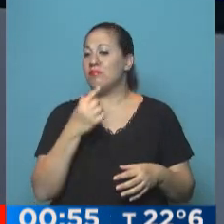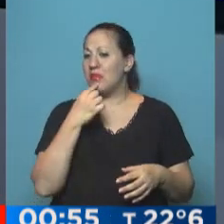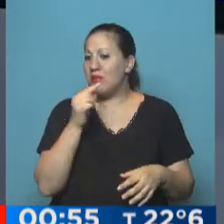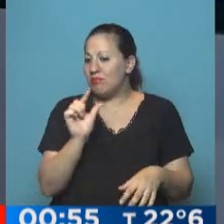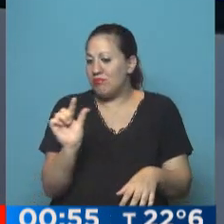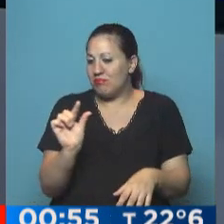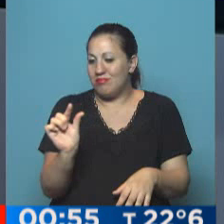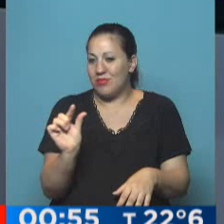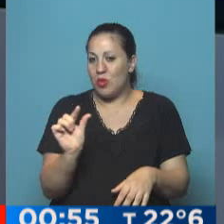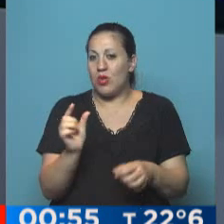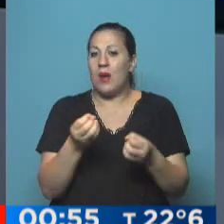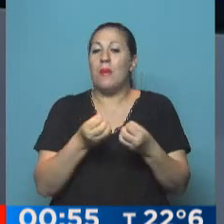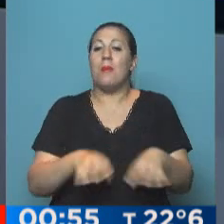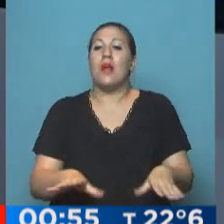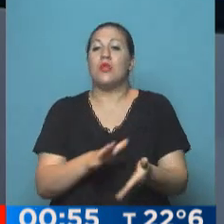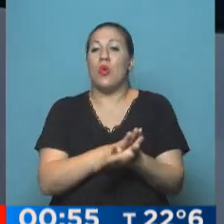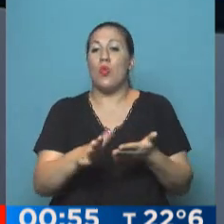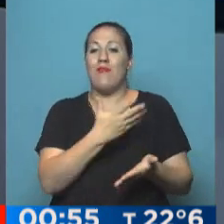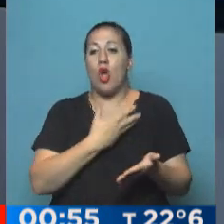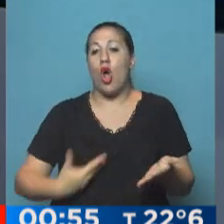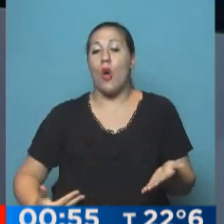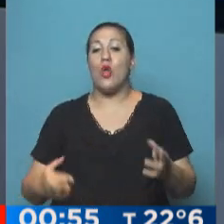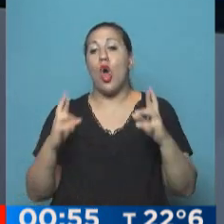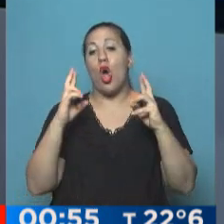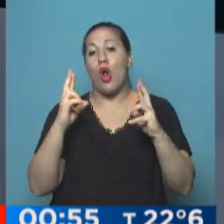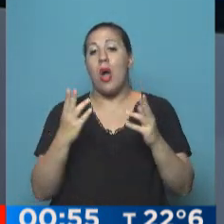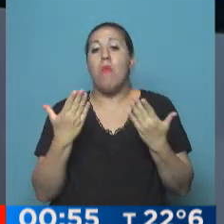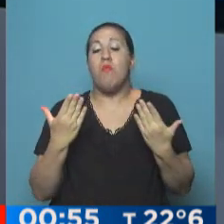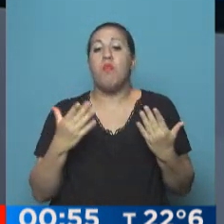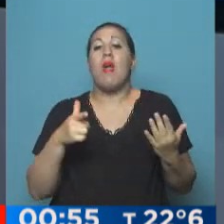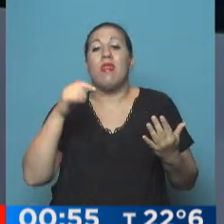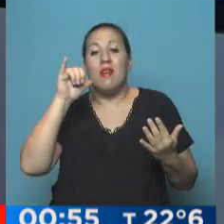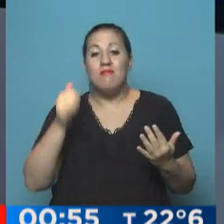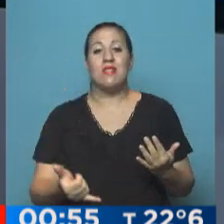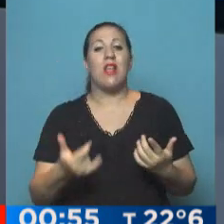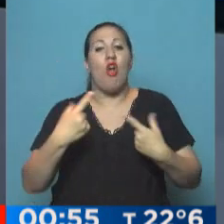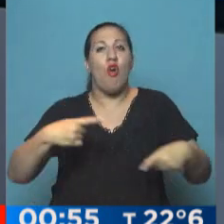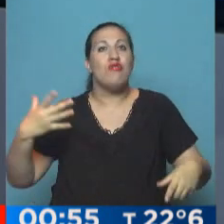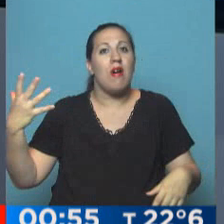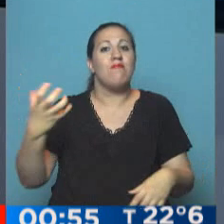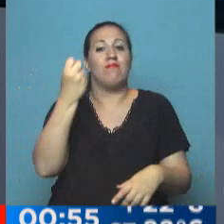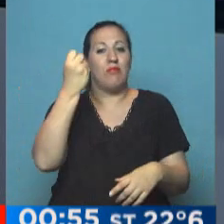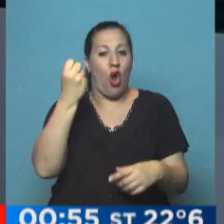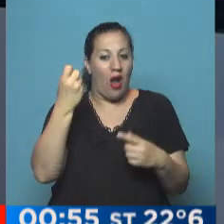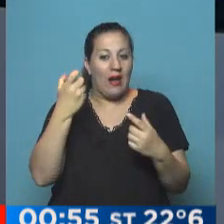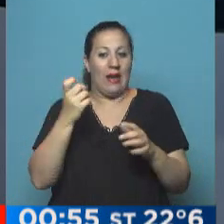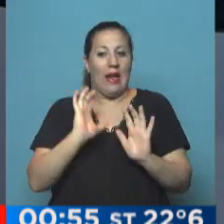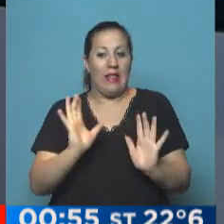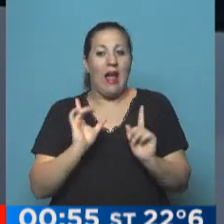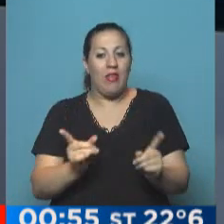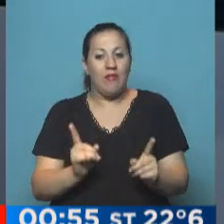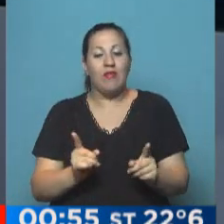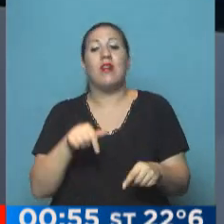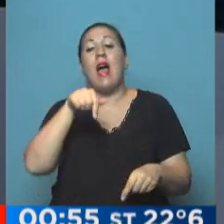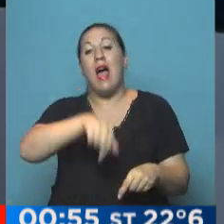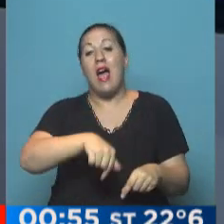horas del inicio de un nuevo gobierno. Ojalá que se pueda construir desde lo conquistado. Y nos metemos con las